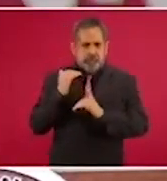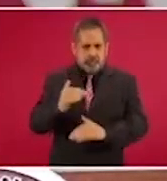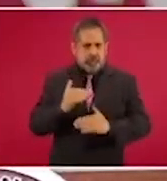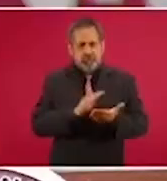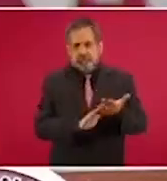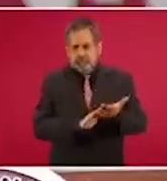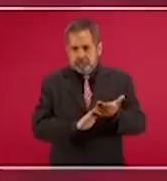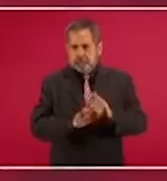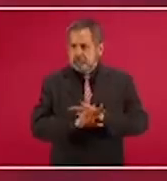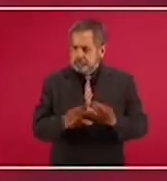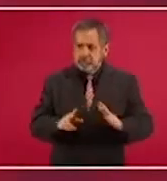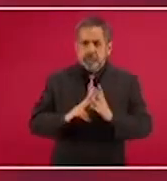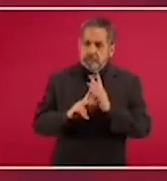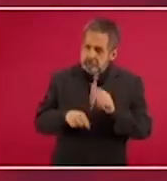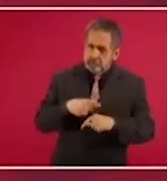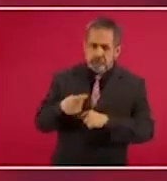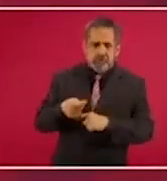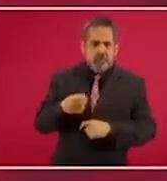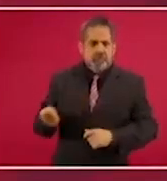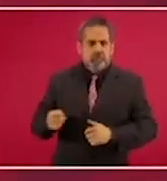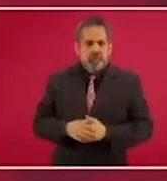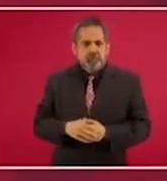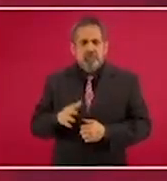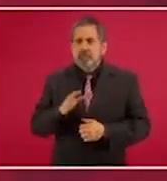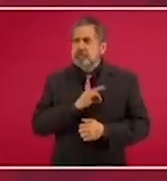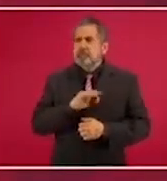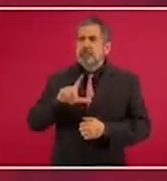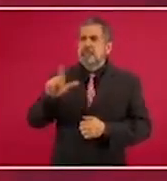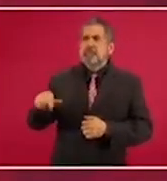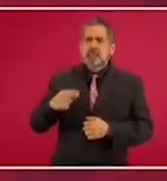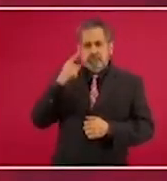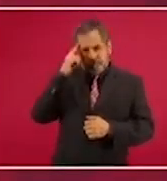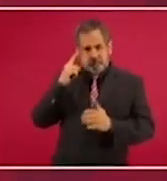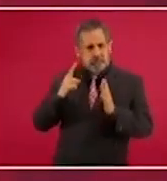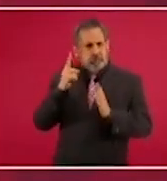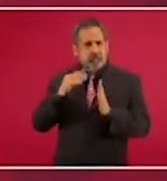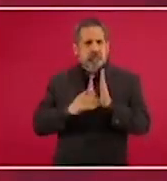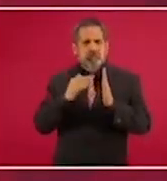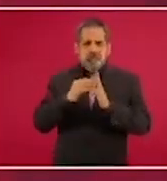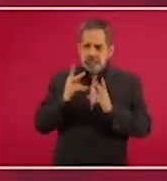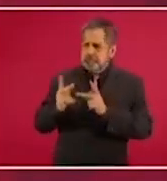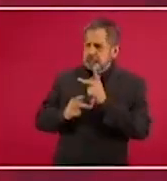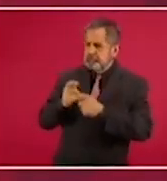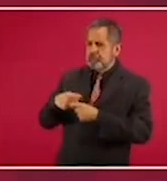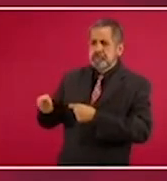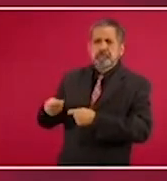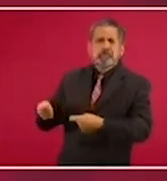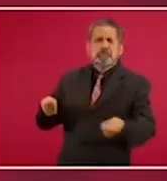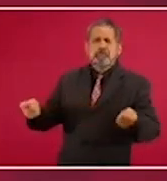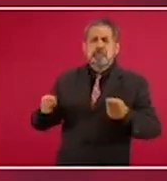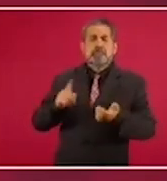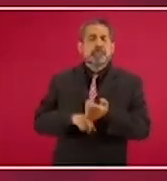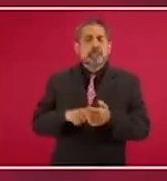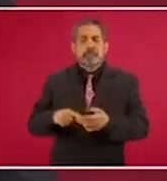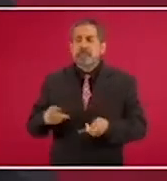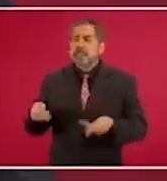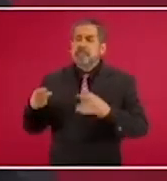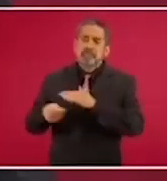Luego, como 1 millón de créditos más para la economía